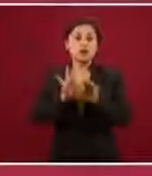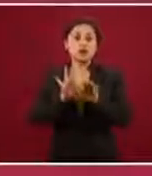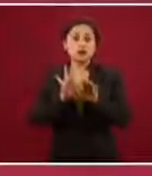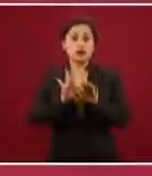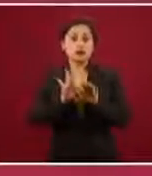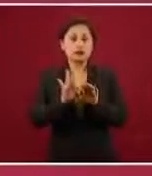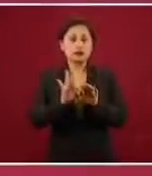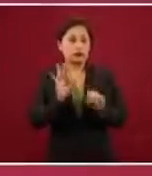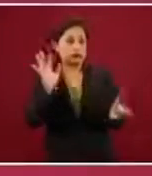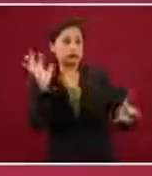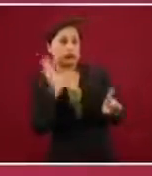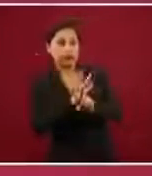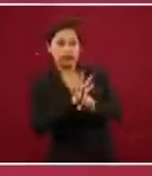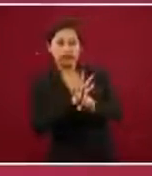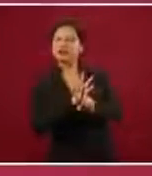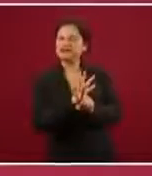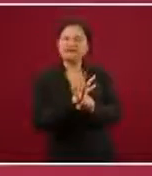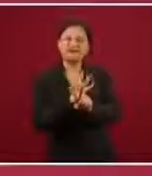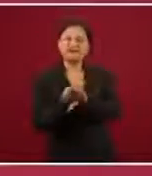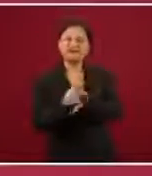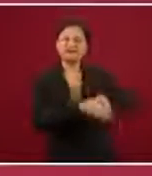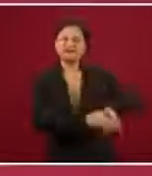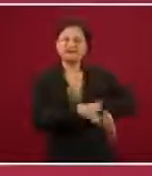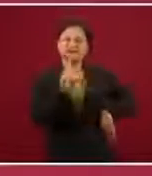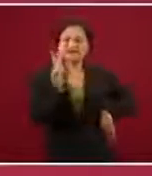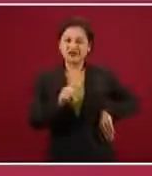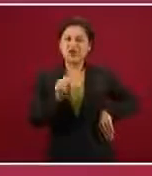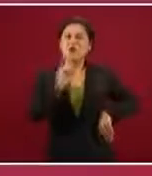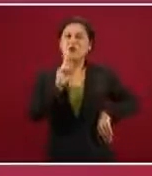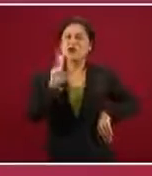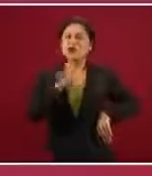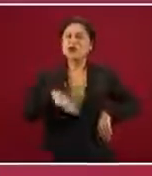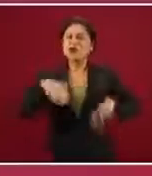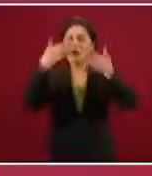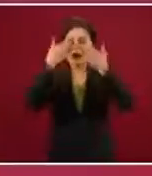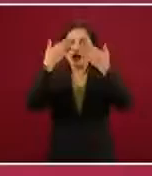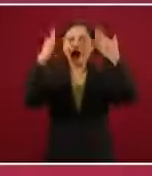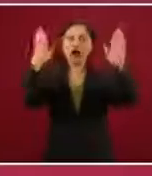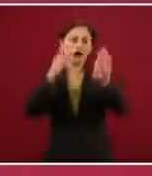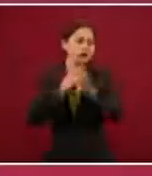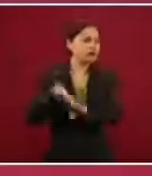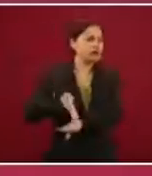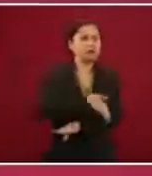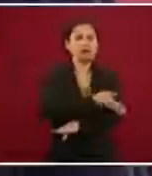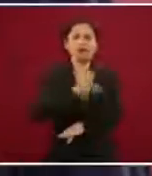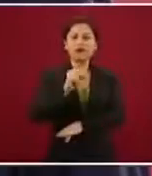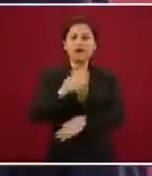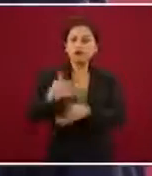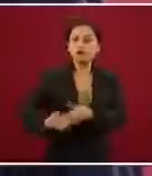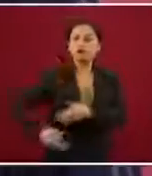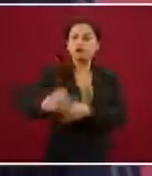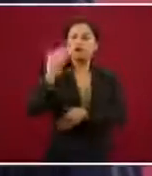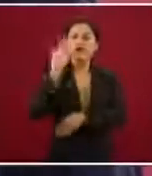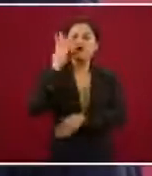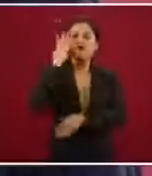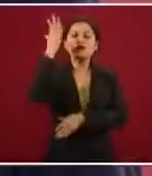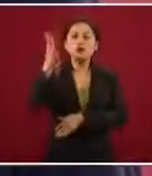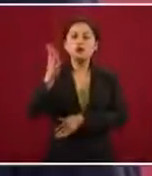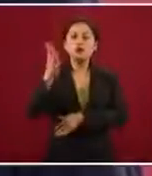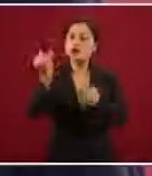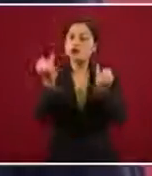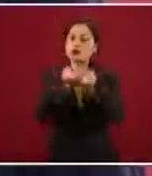Es mejor hacia el futuro porque así ya no volvemos a cometer el mismo error o no se